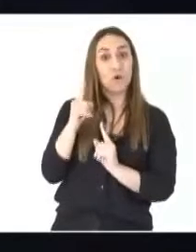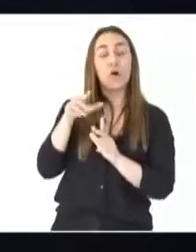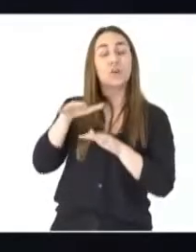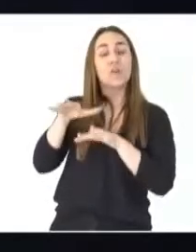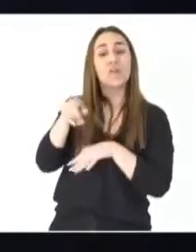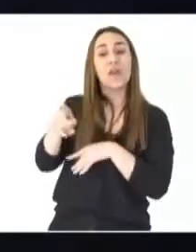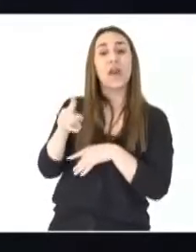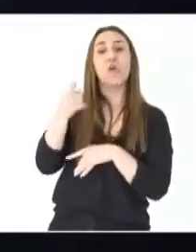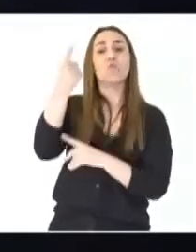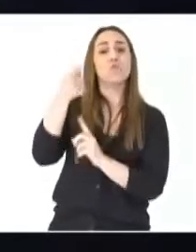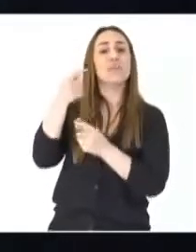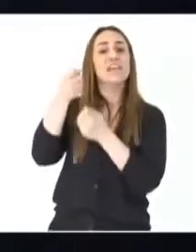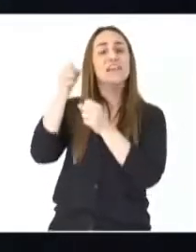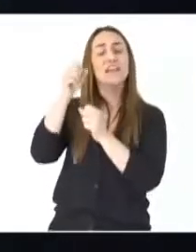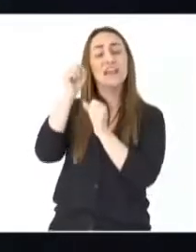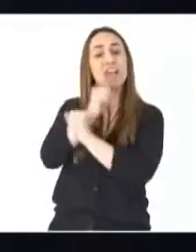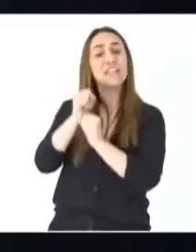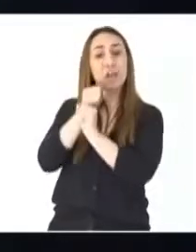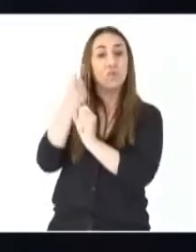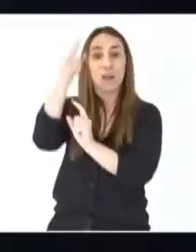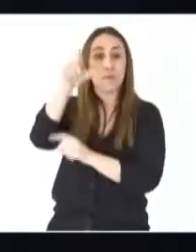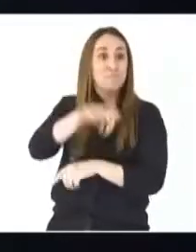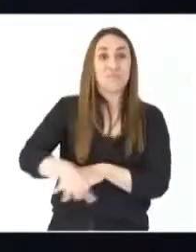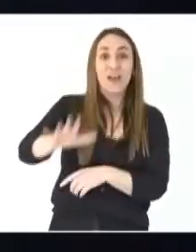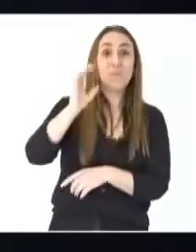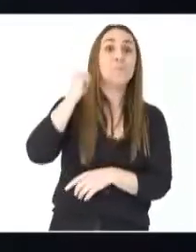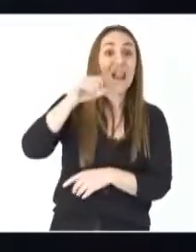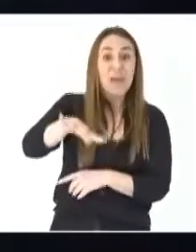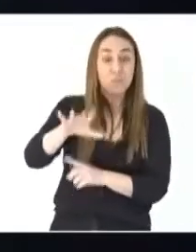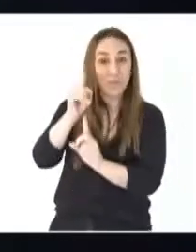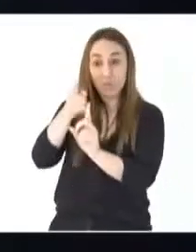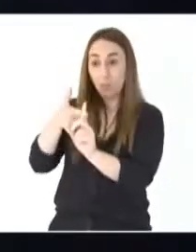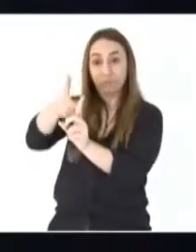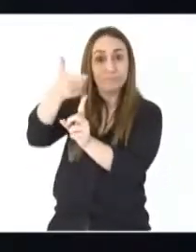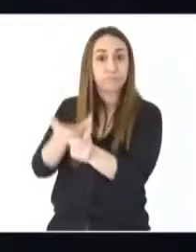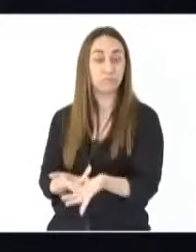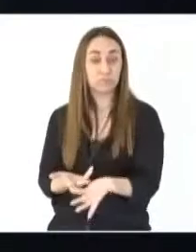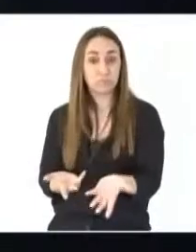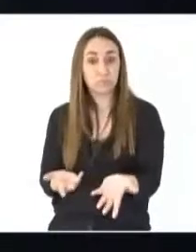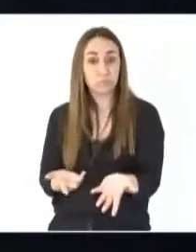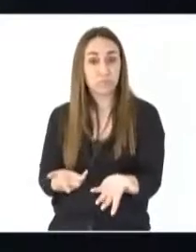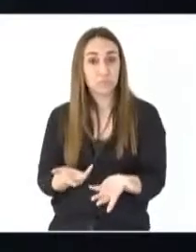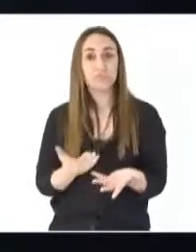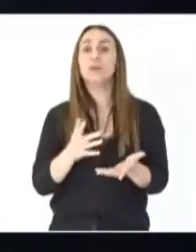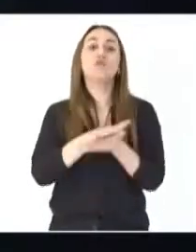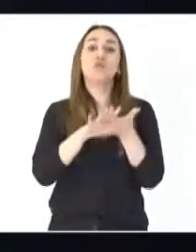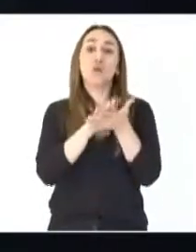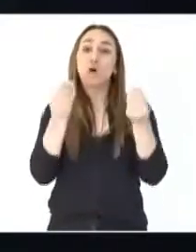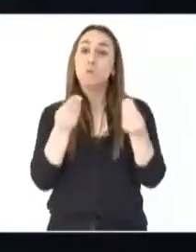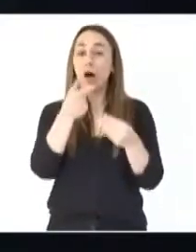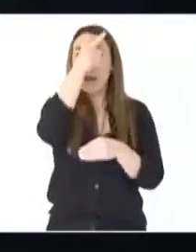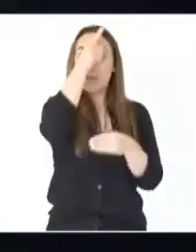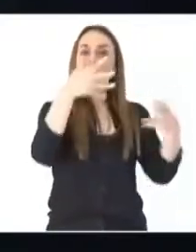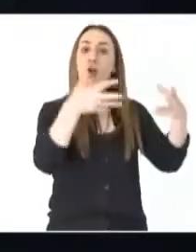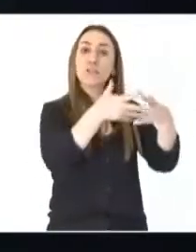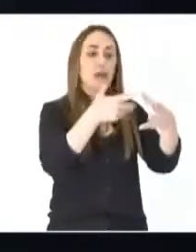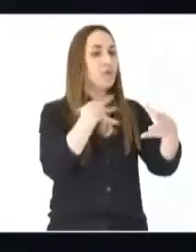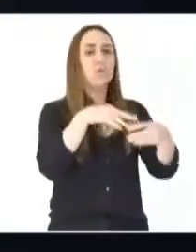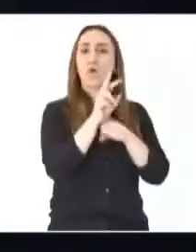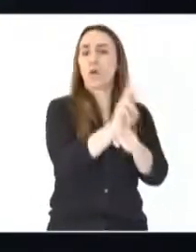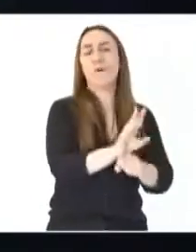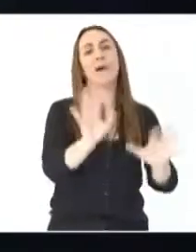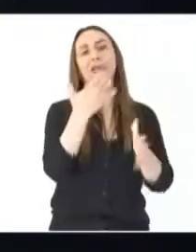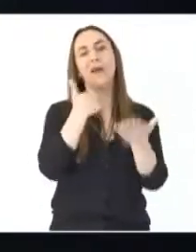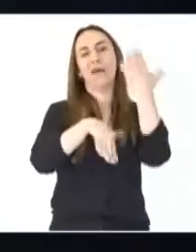Barbieri, asesinado en pleno Palermo. ¿Cómo se soluciona esto? Bueno, a la policía hay que cuidarla y hay que controlarla. ¿Cómo se la cuida? Basta esa